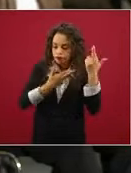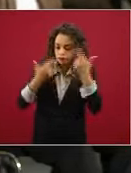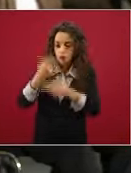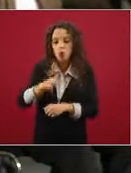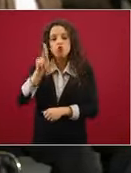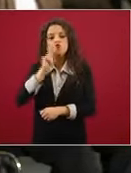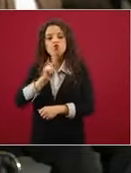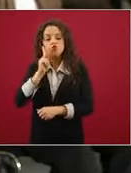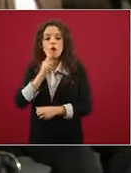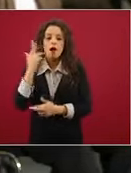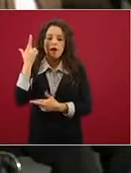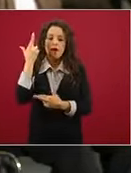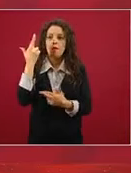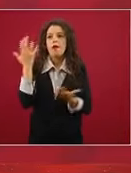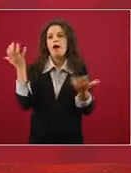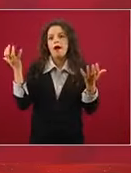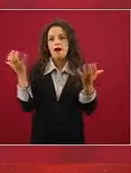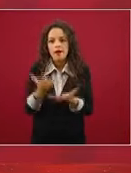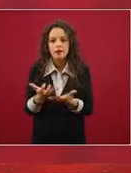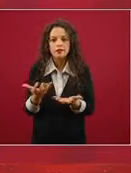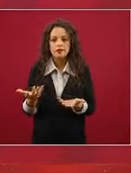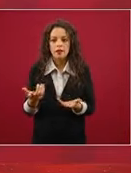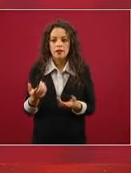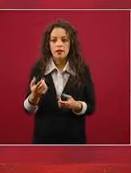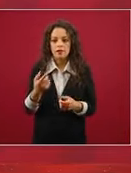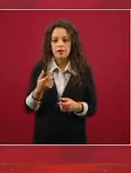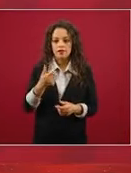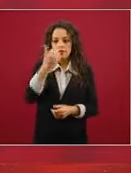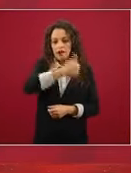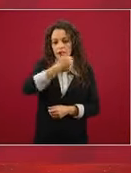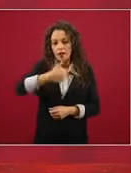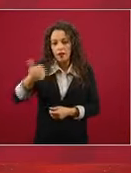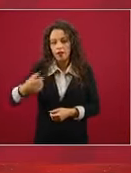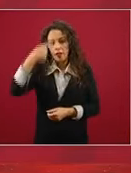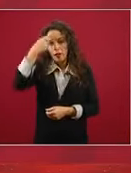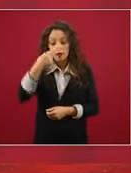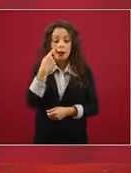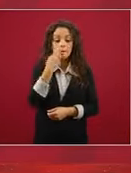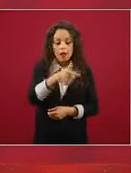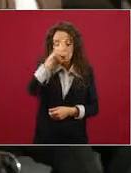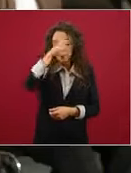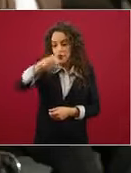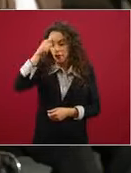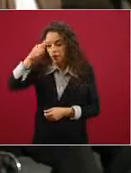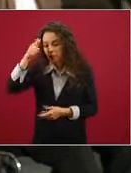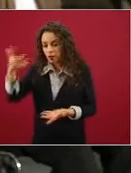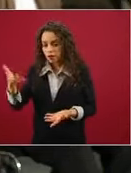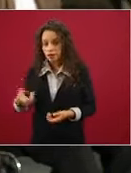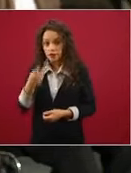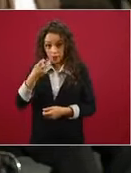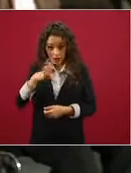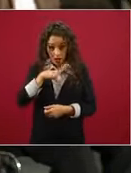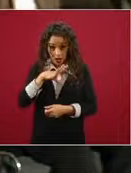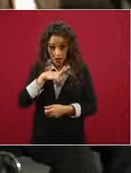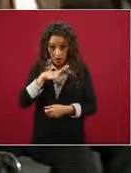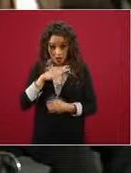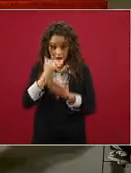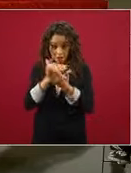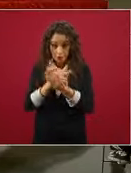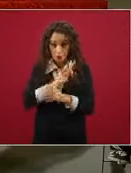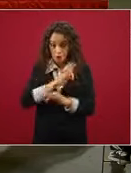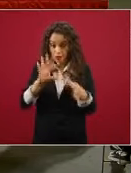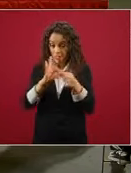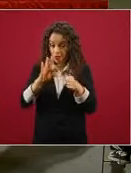el procesamiento de todas estas estudios diagnósticos, y qué detalles hay de ello. Gracias. Muchas